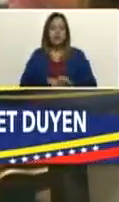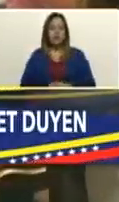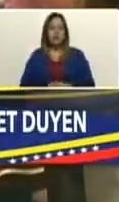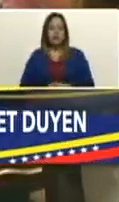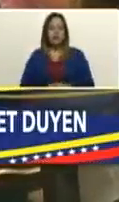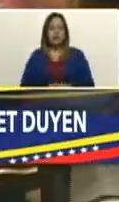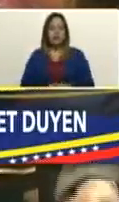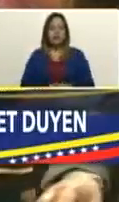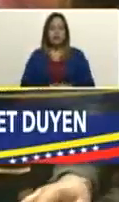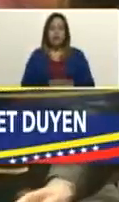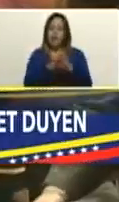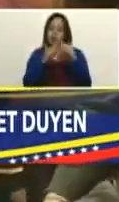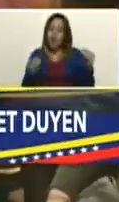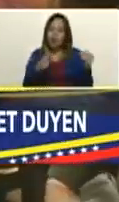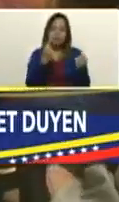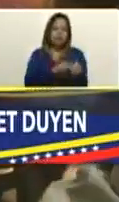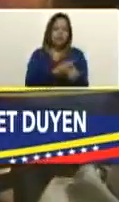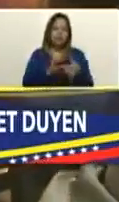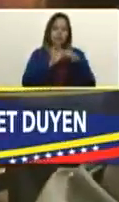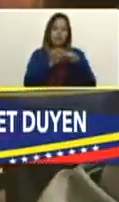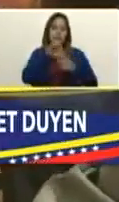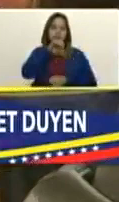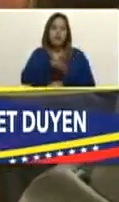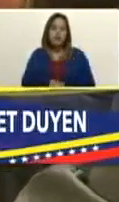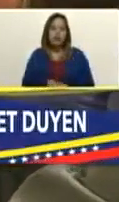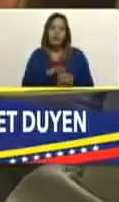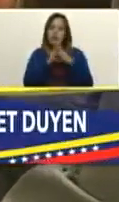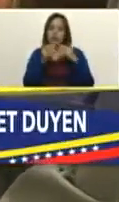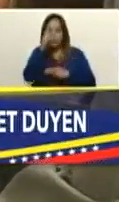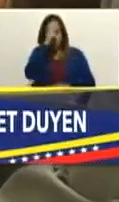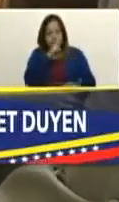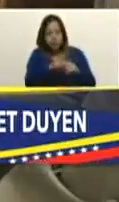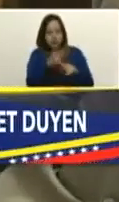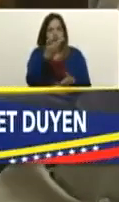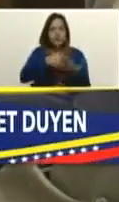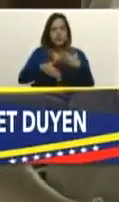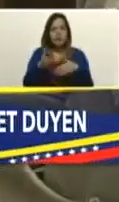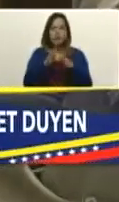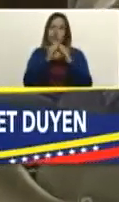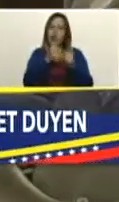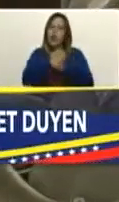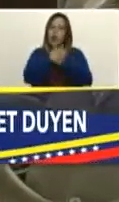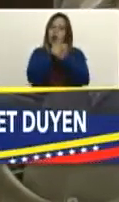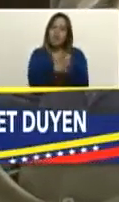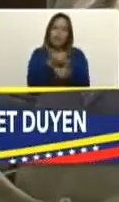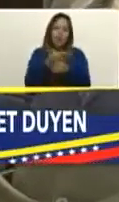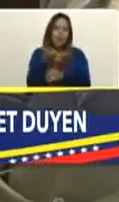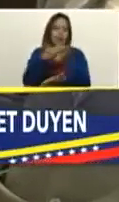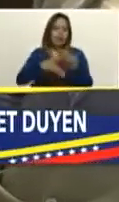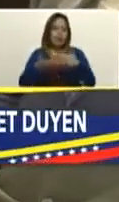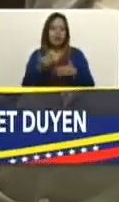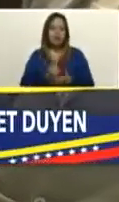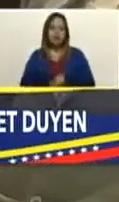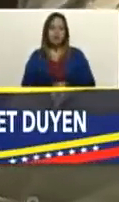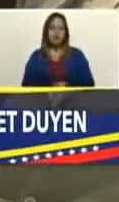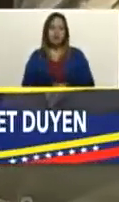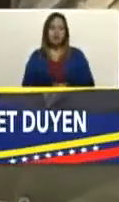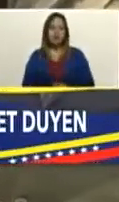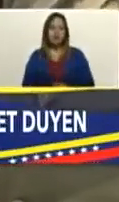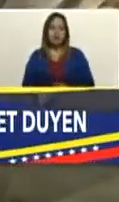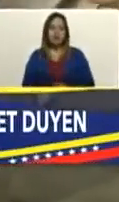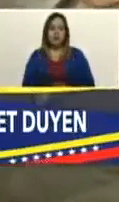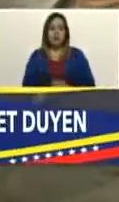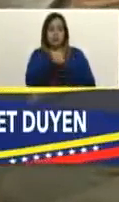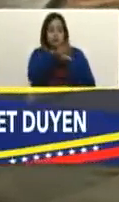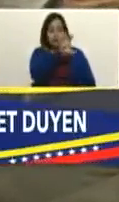en que toda esa hermandad histórica, toda esa admiración mutua, todo ese amor compartido entre